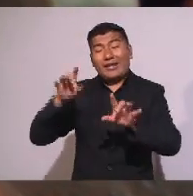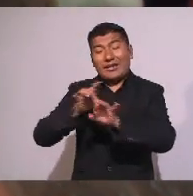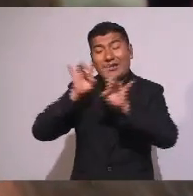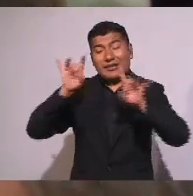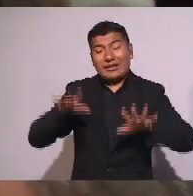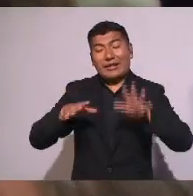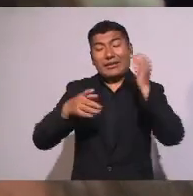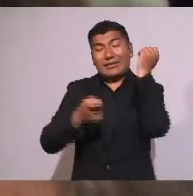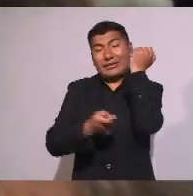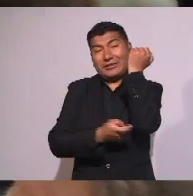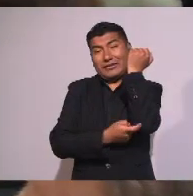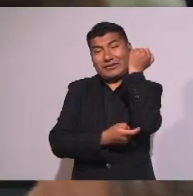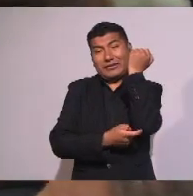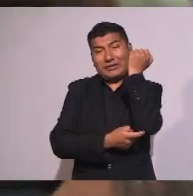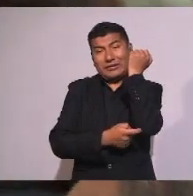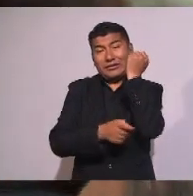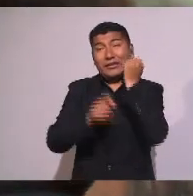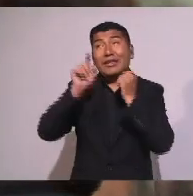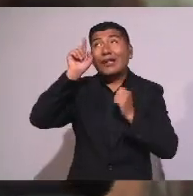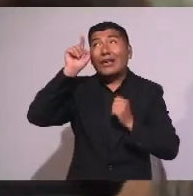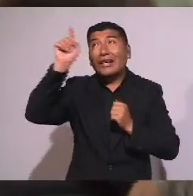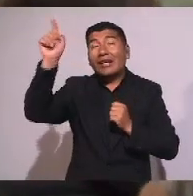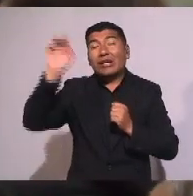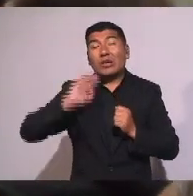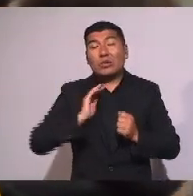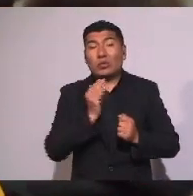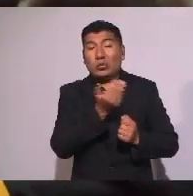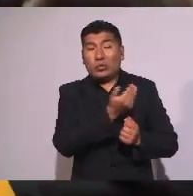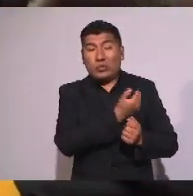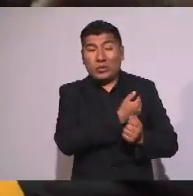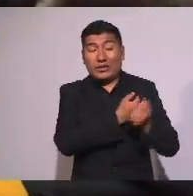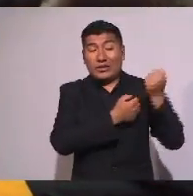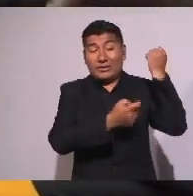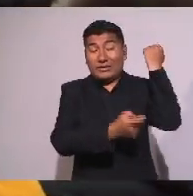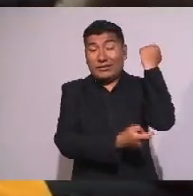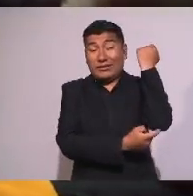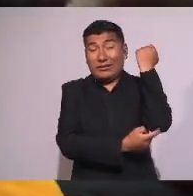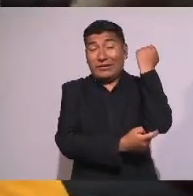tentado. Él tomó nuestras tentaciones